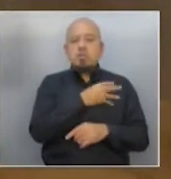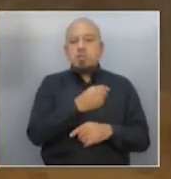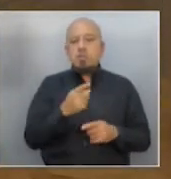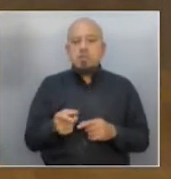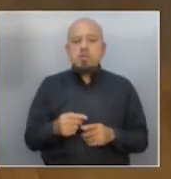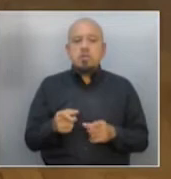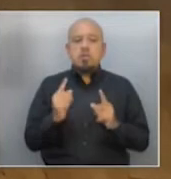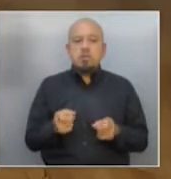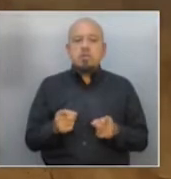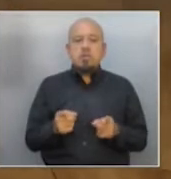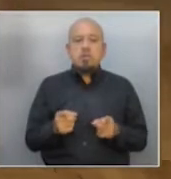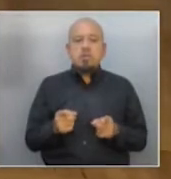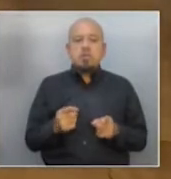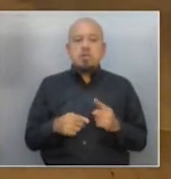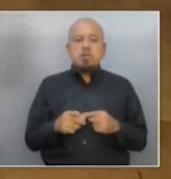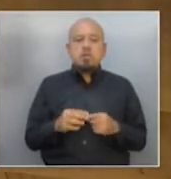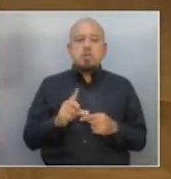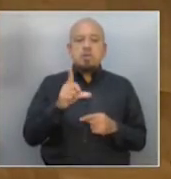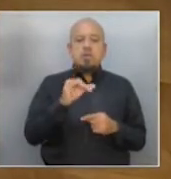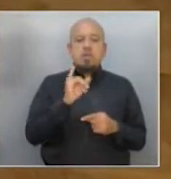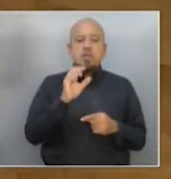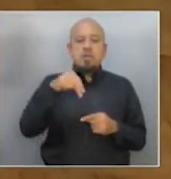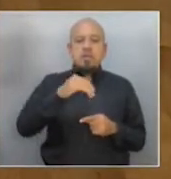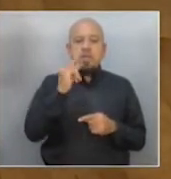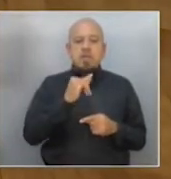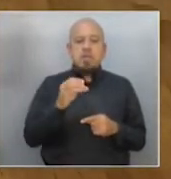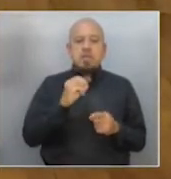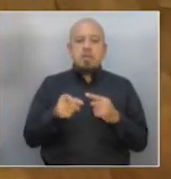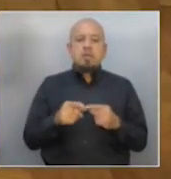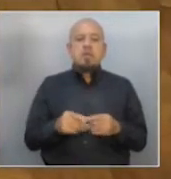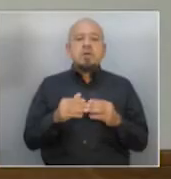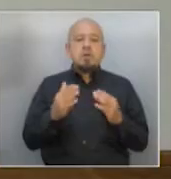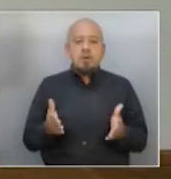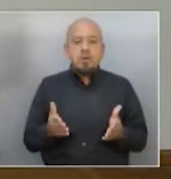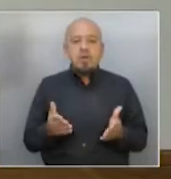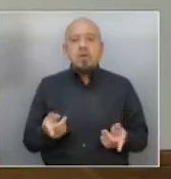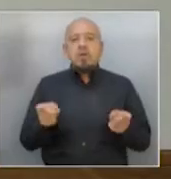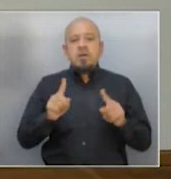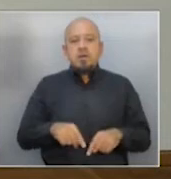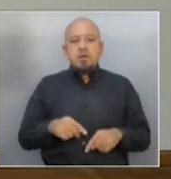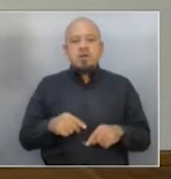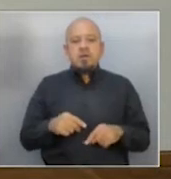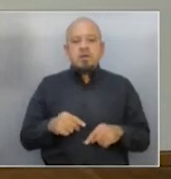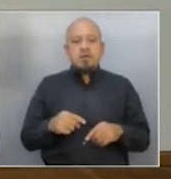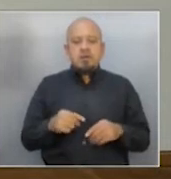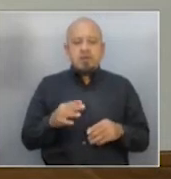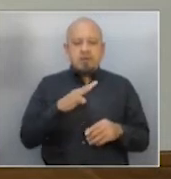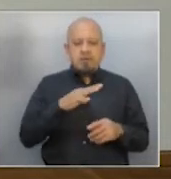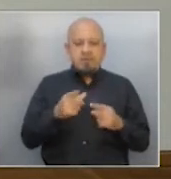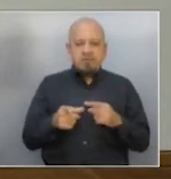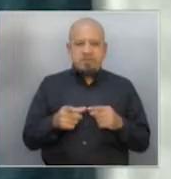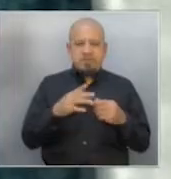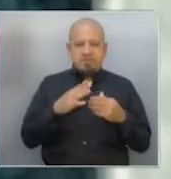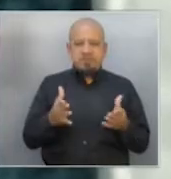también, bueno, al lienzo en blanco, a la hoja en blanco del arte, a ese como, ¿no?, reinicio donde se parte de algo y